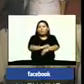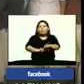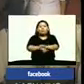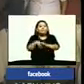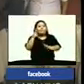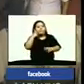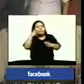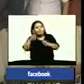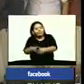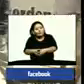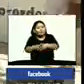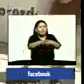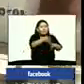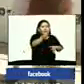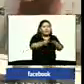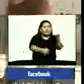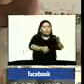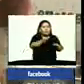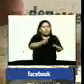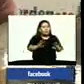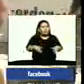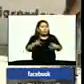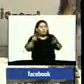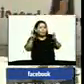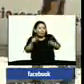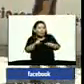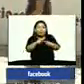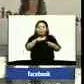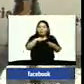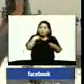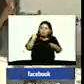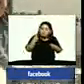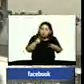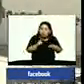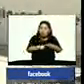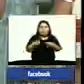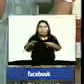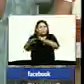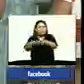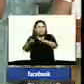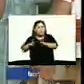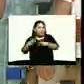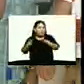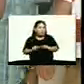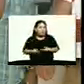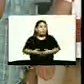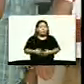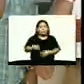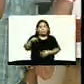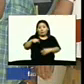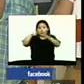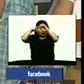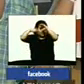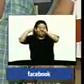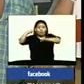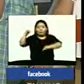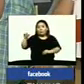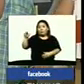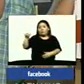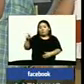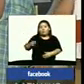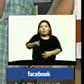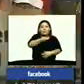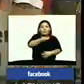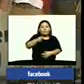remitidos a un juzgado especializado por los delitos de homicidio agravado y agrupaciones ilícitas. Con imágenes de Juan Castellanos,